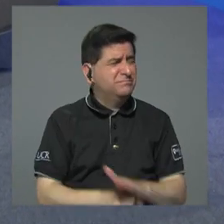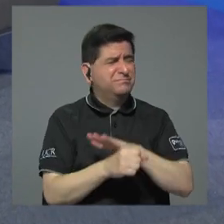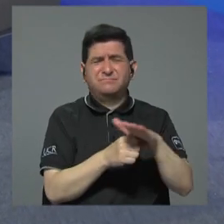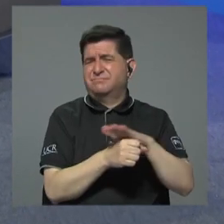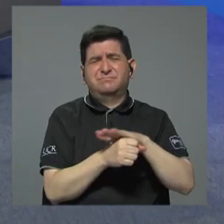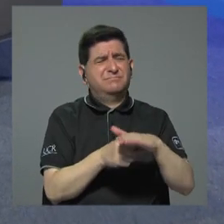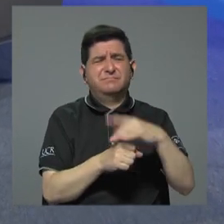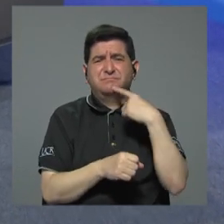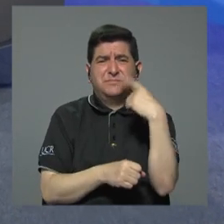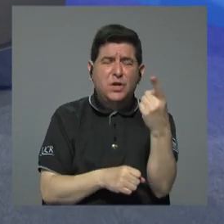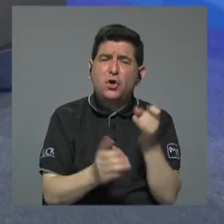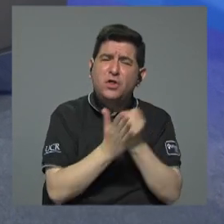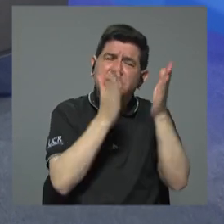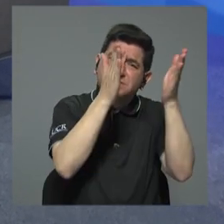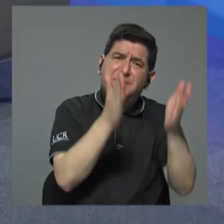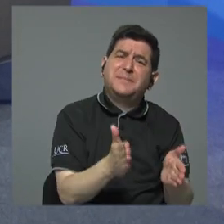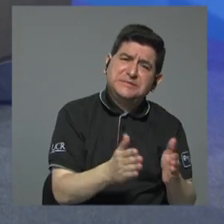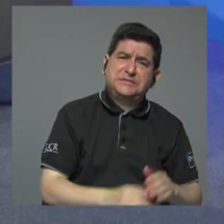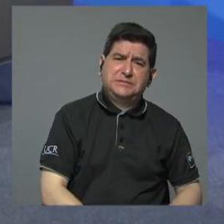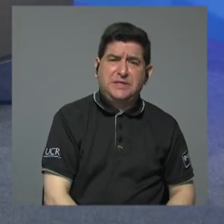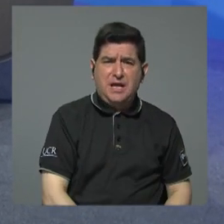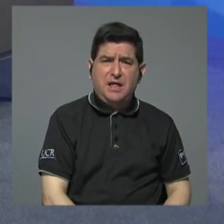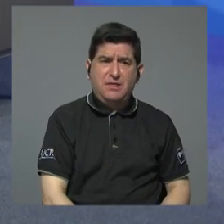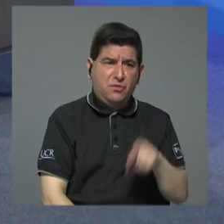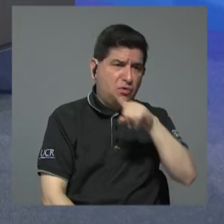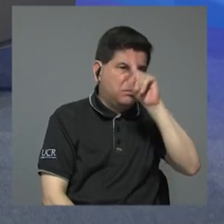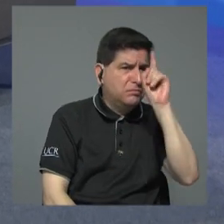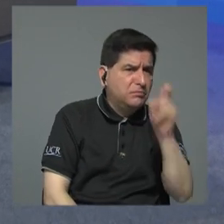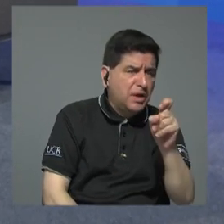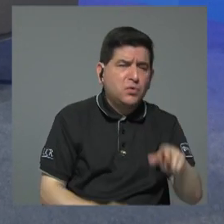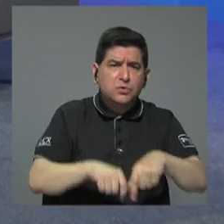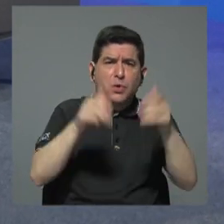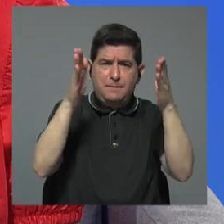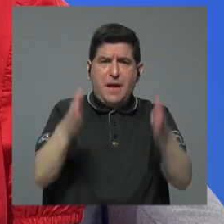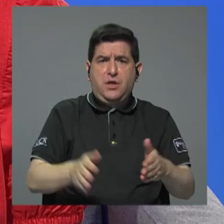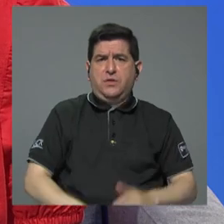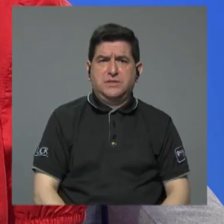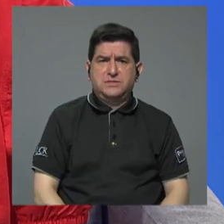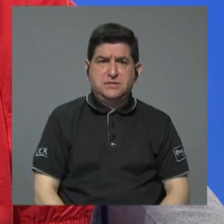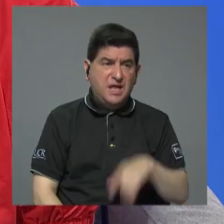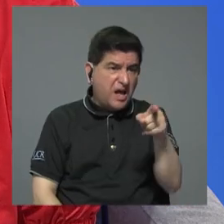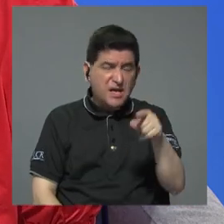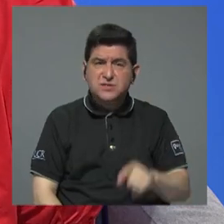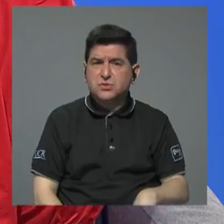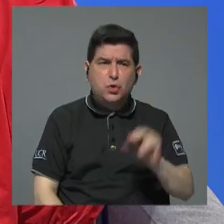menos así lo dice uno de los investigadores que consultó a la periodista, que